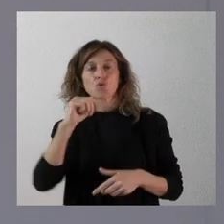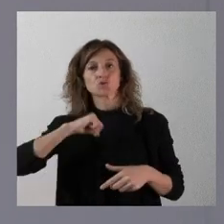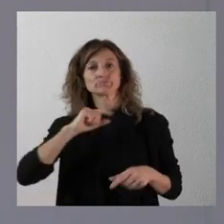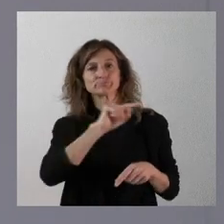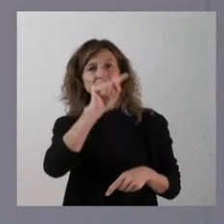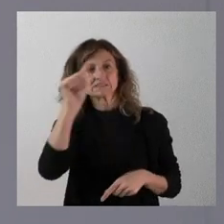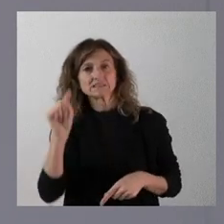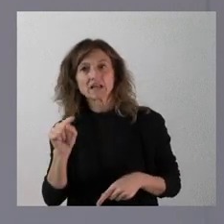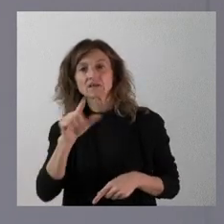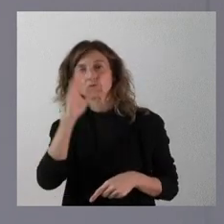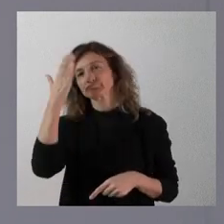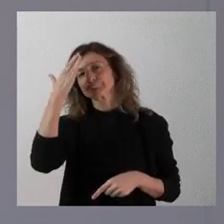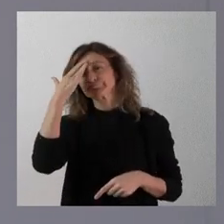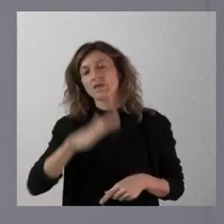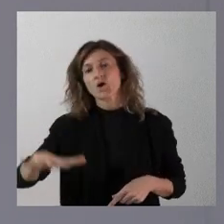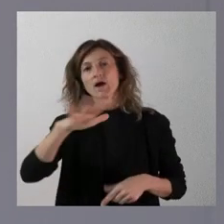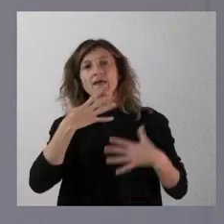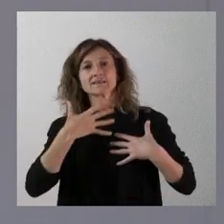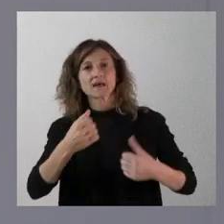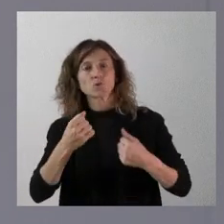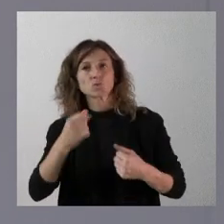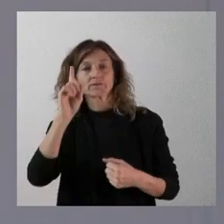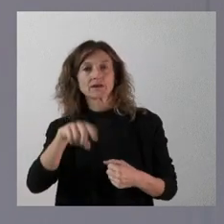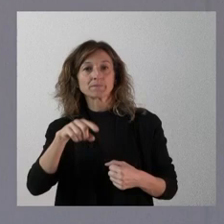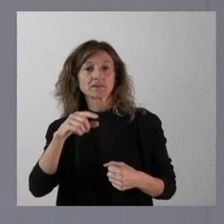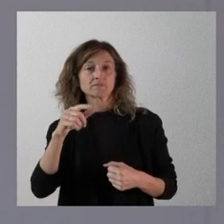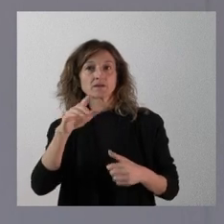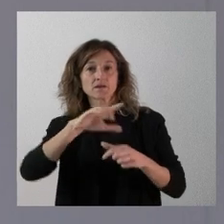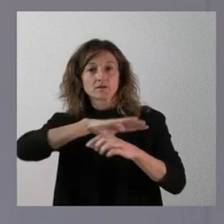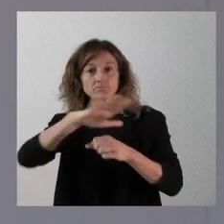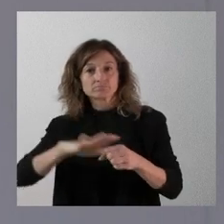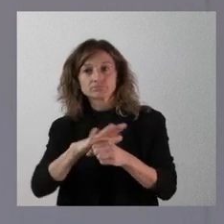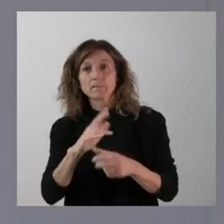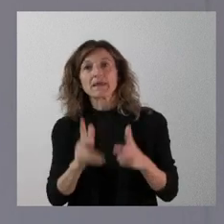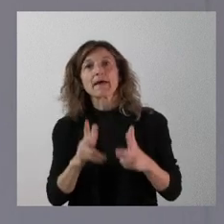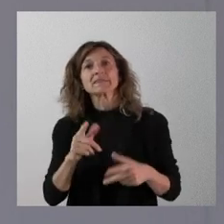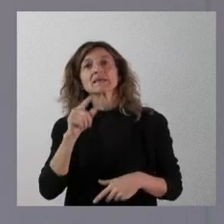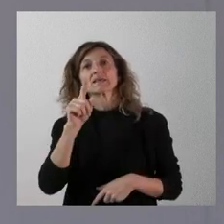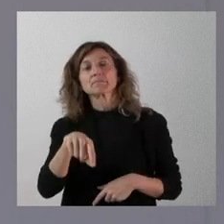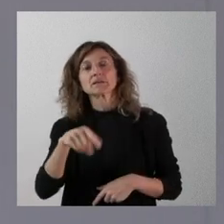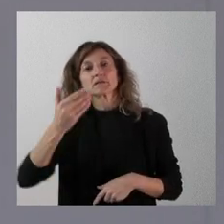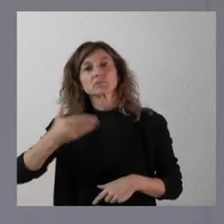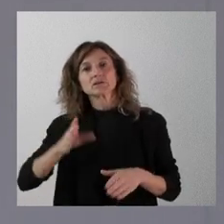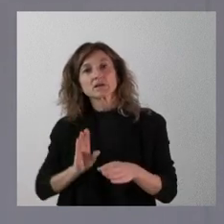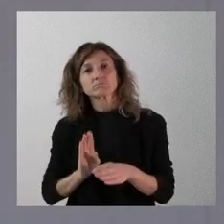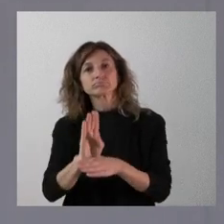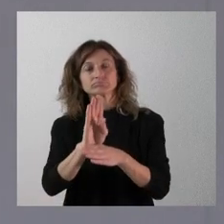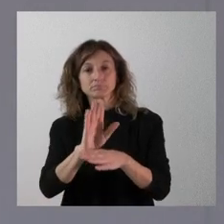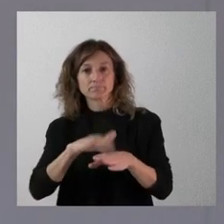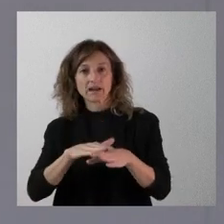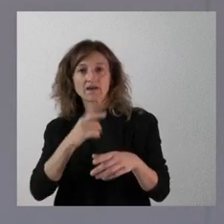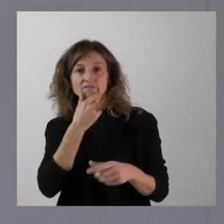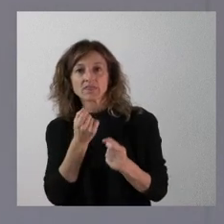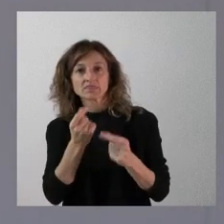que son las cabezas de las áreas de salud como aquellos hospitales de ámbito más comarcal como el de Benavente que recibe una importante inversión para facilitar